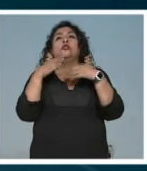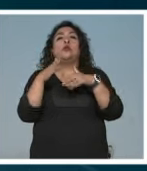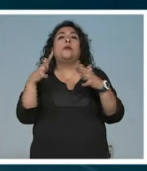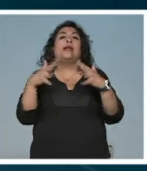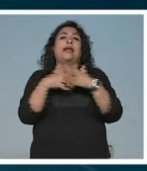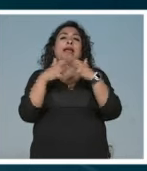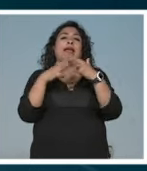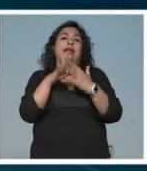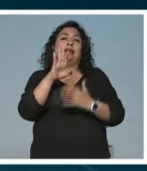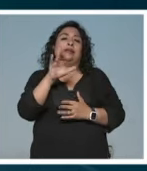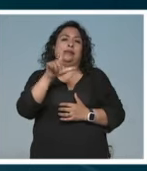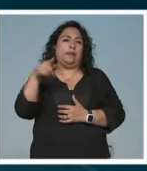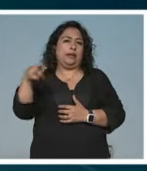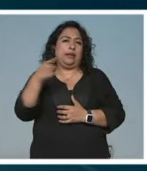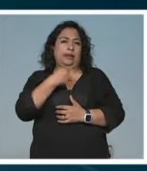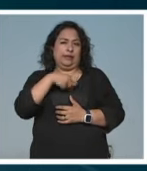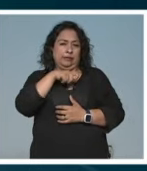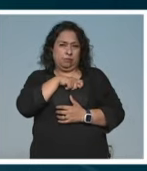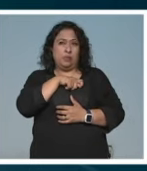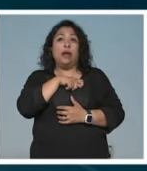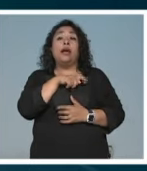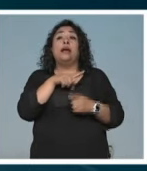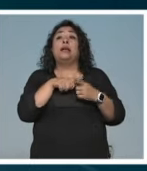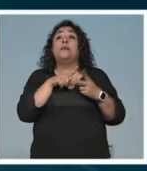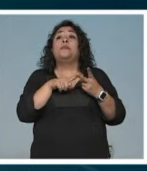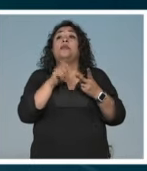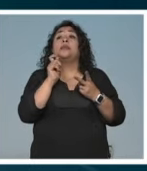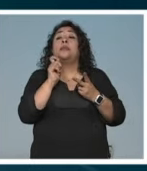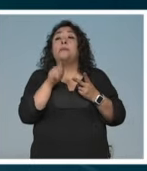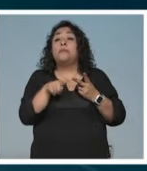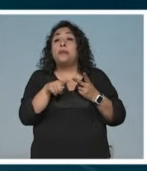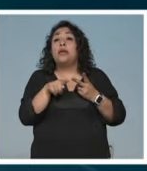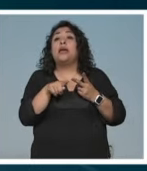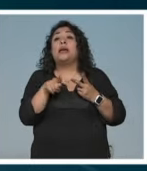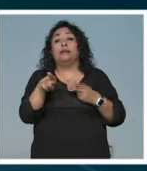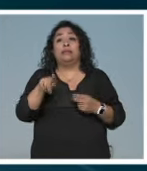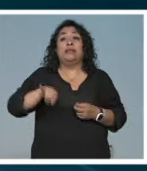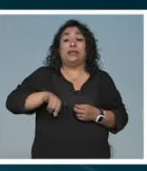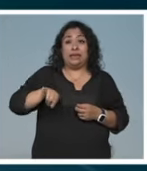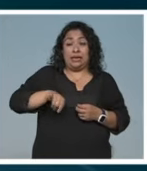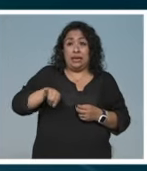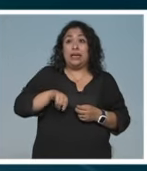Guerra Civil Española, por ejemplo, y también en este interés